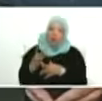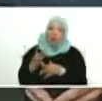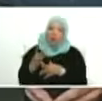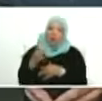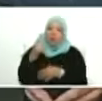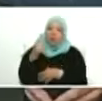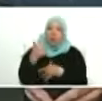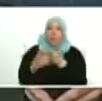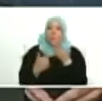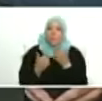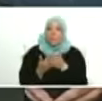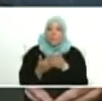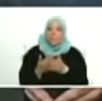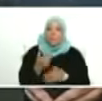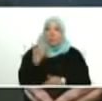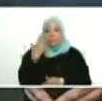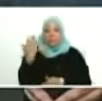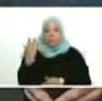aquí vamos.